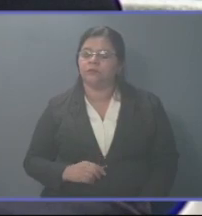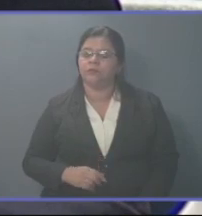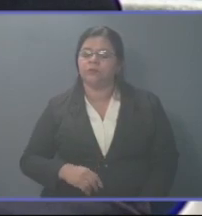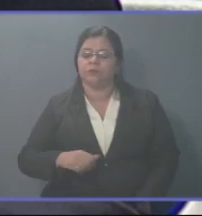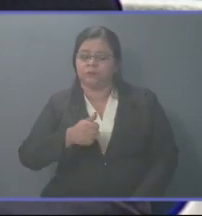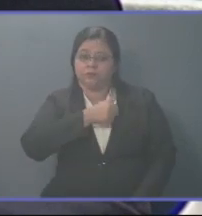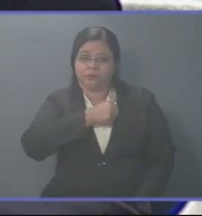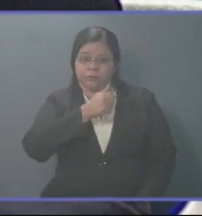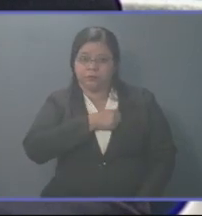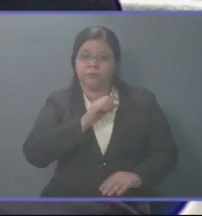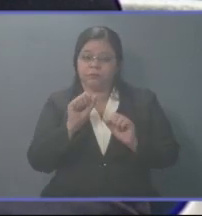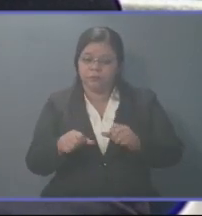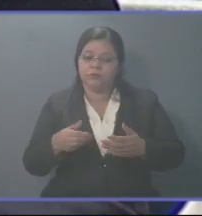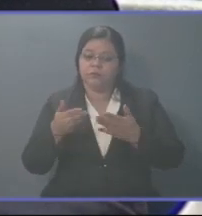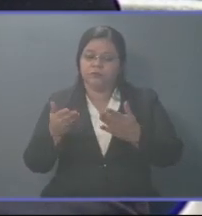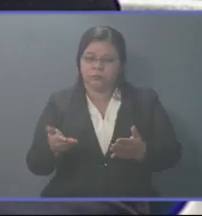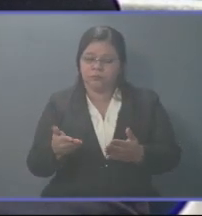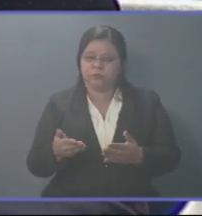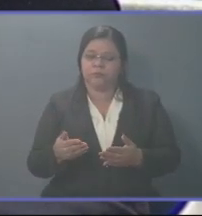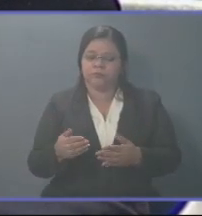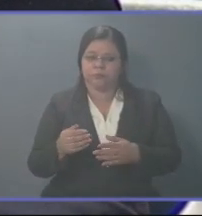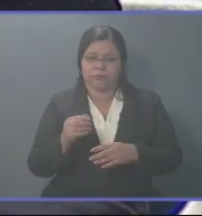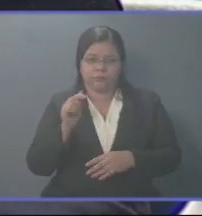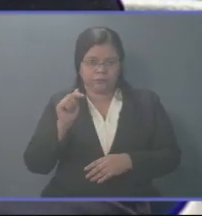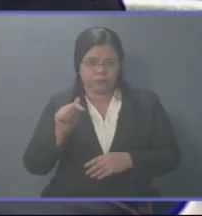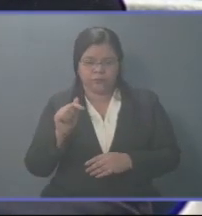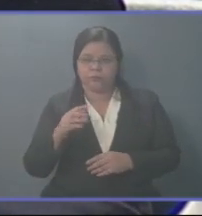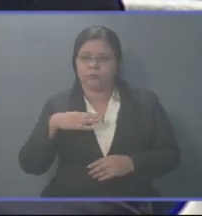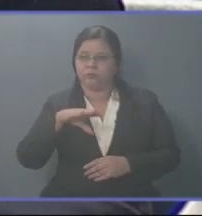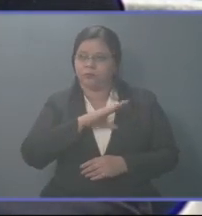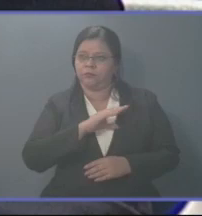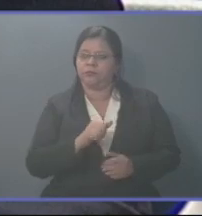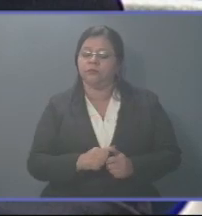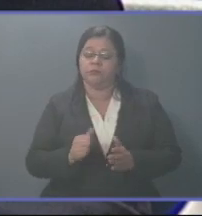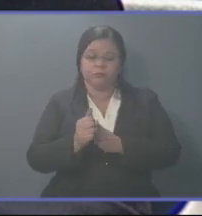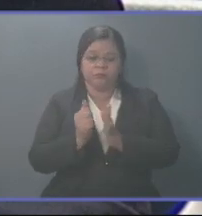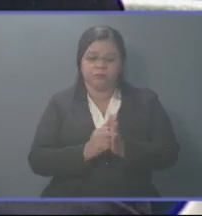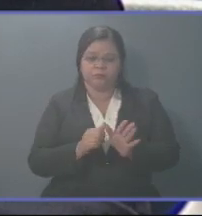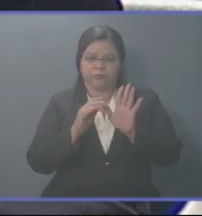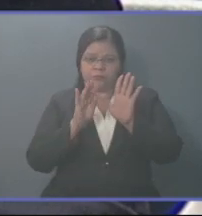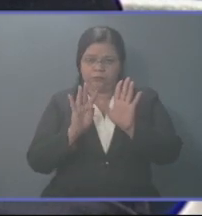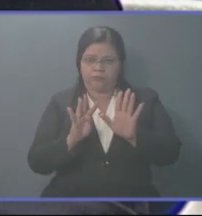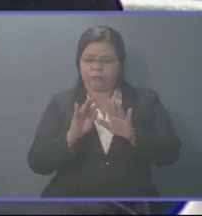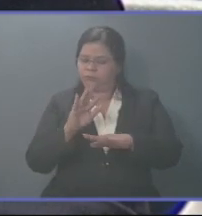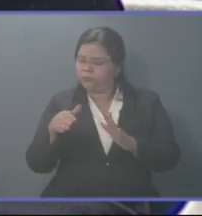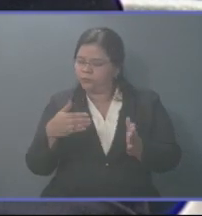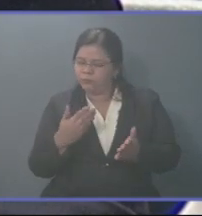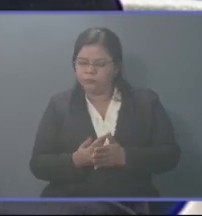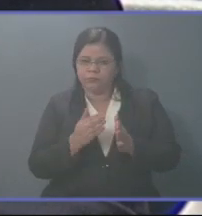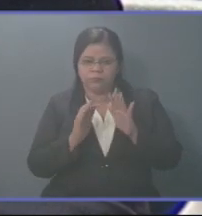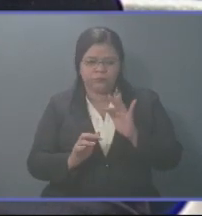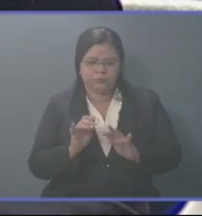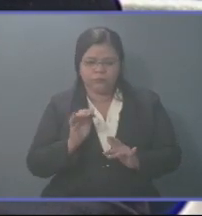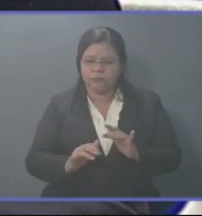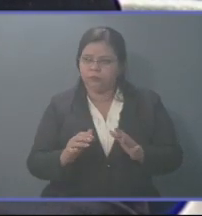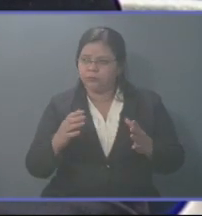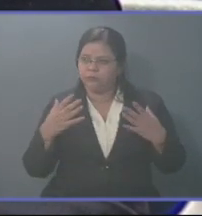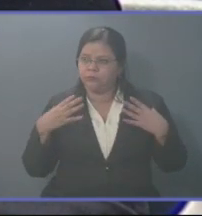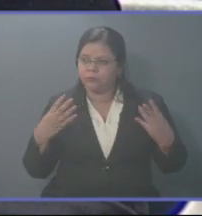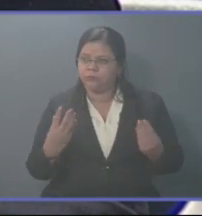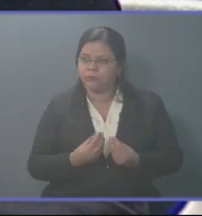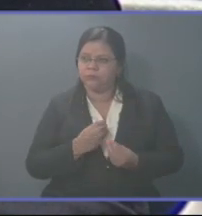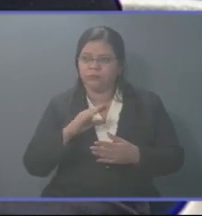Obligación de colaborar con el CONREPARA. Artículo 9. Todas las secretarías de Estado y demás entidades del